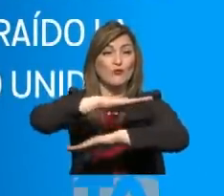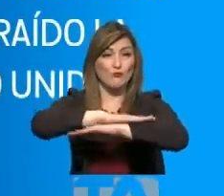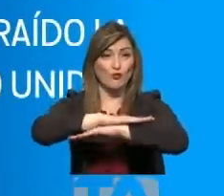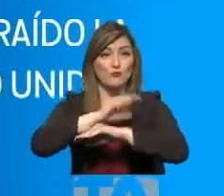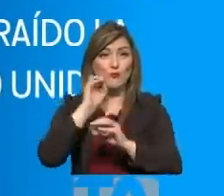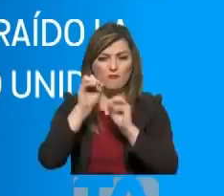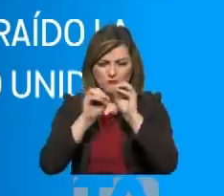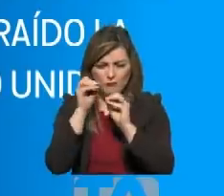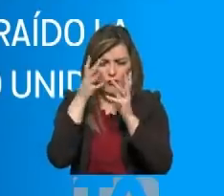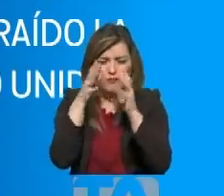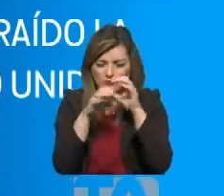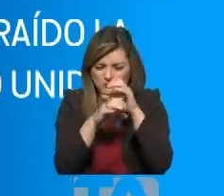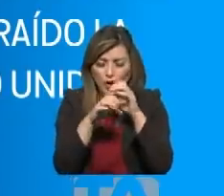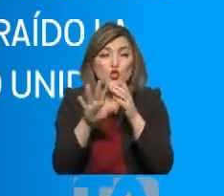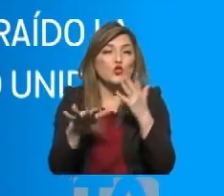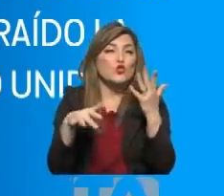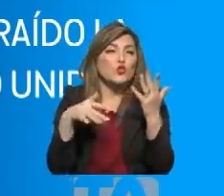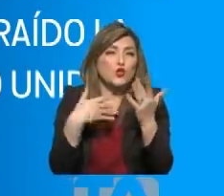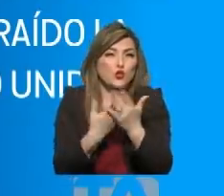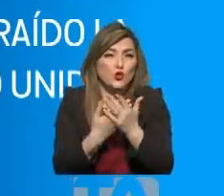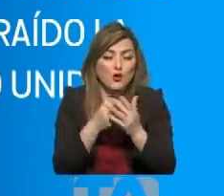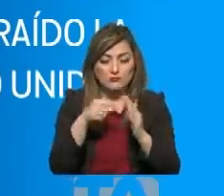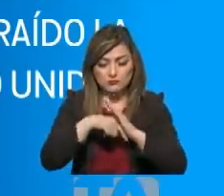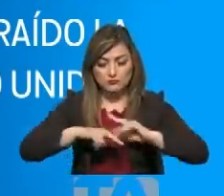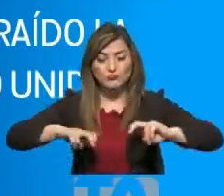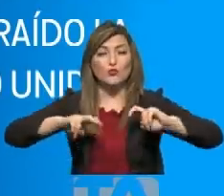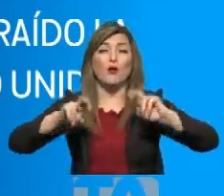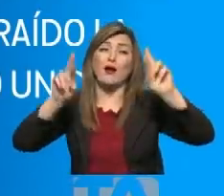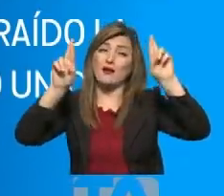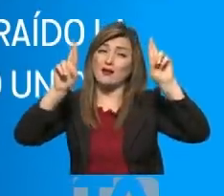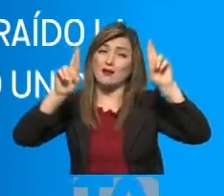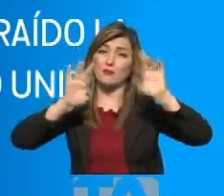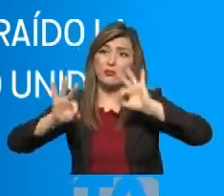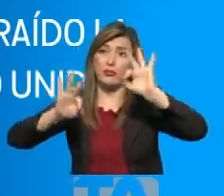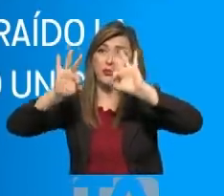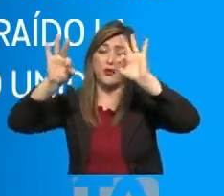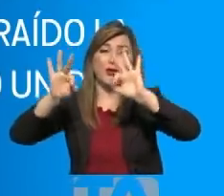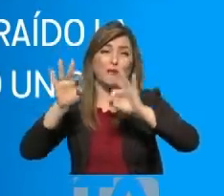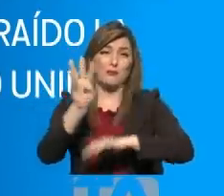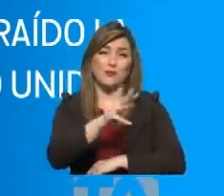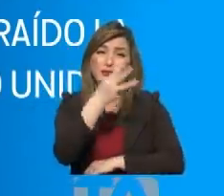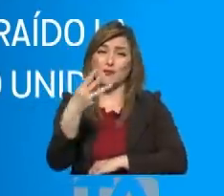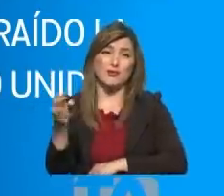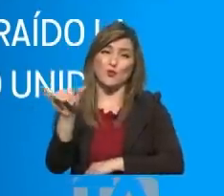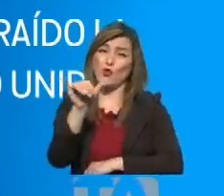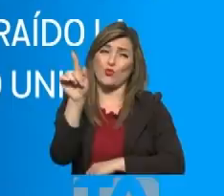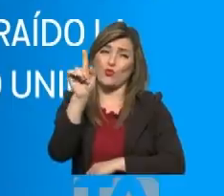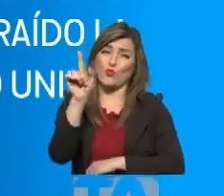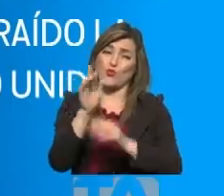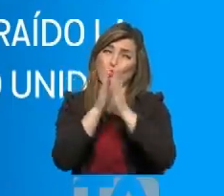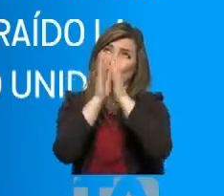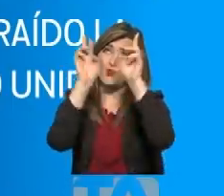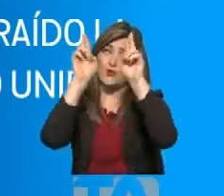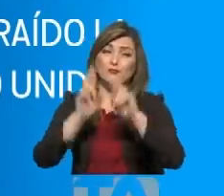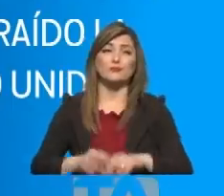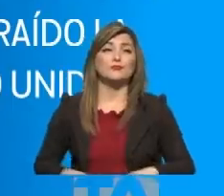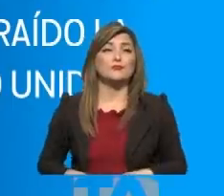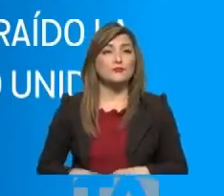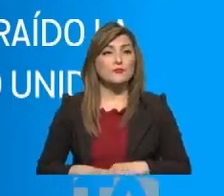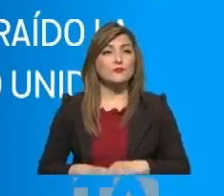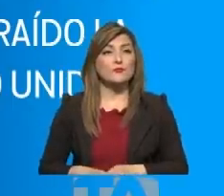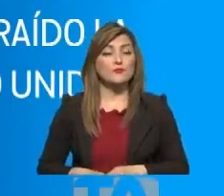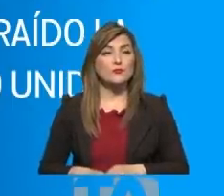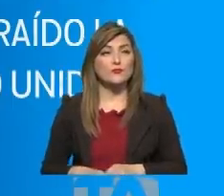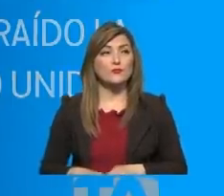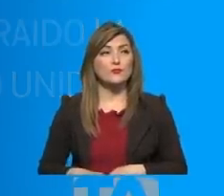a nivel mundial, y ojalá que esta variante pues no se propague tan rápidamente como lo hizo la británica en otros casos. A la vez sabemos también que esta